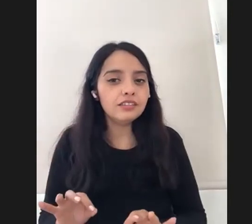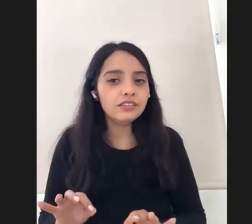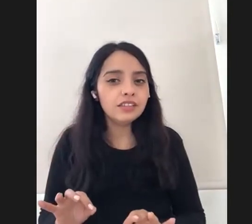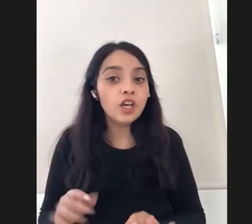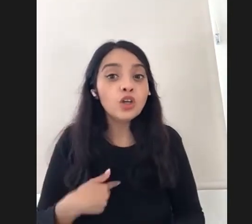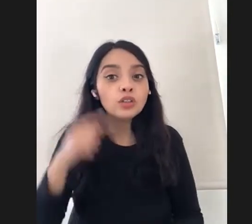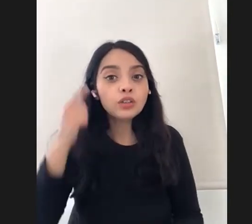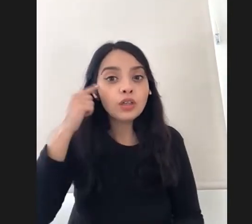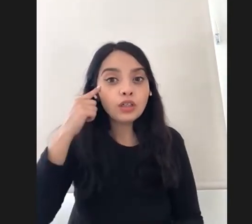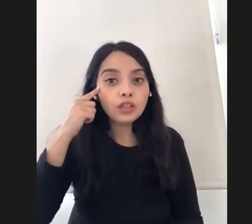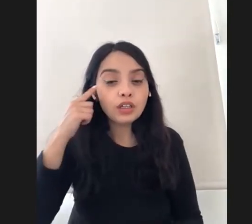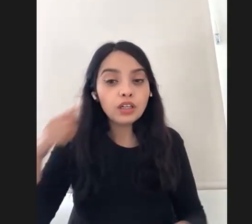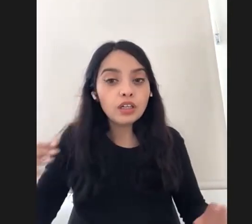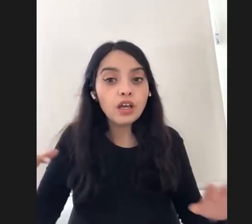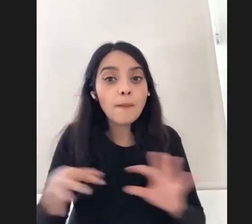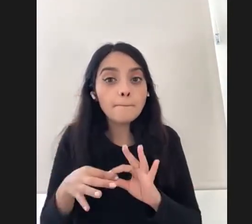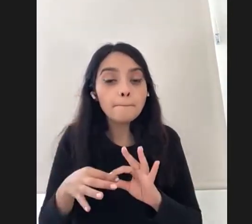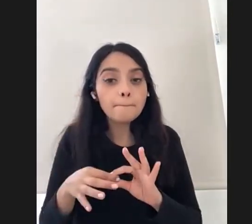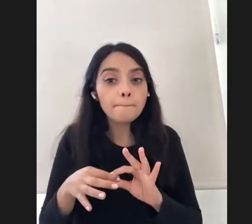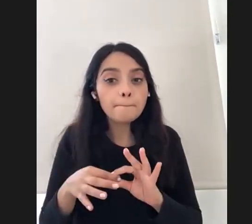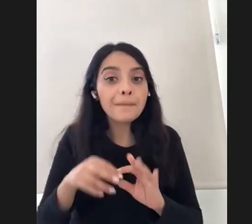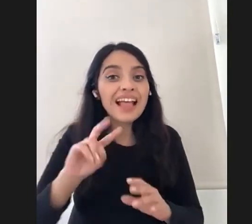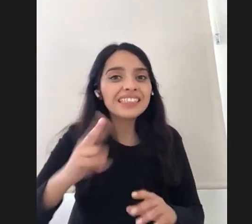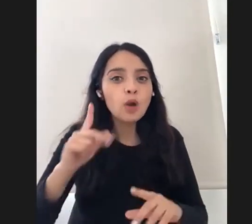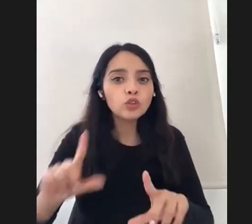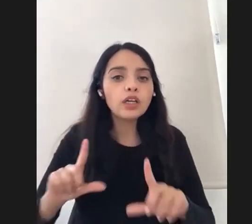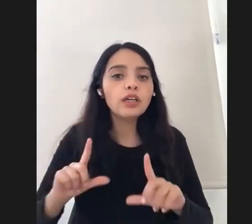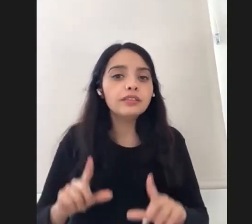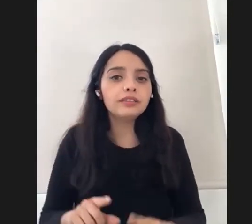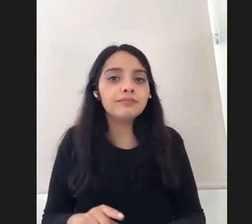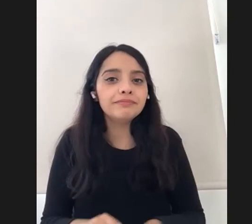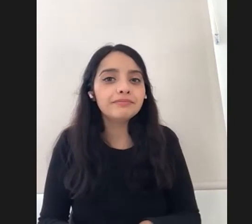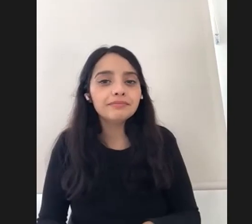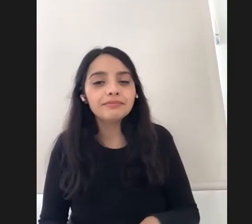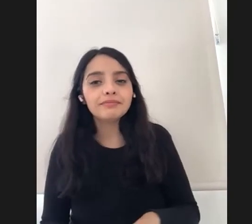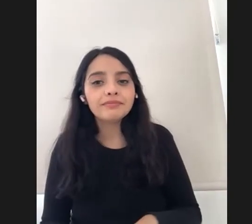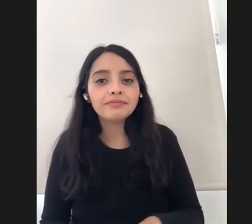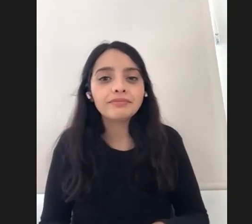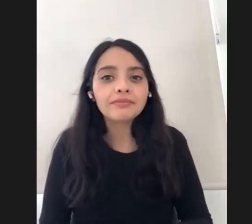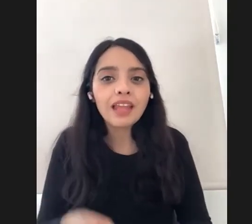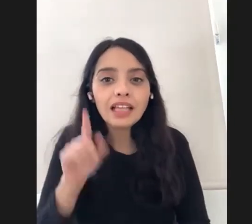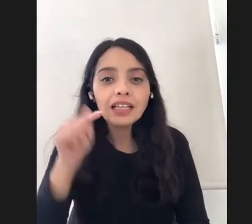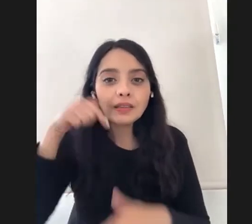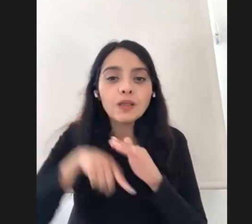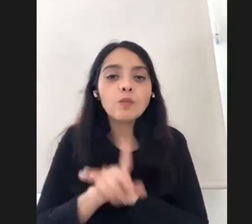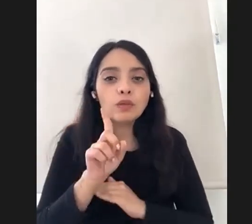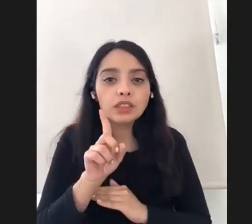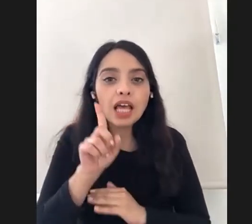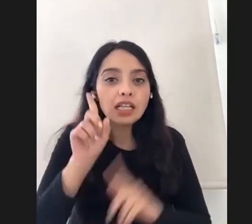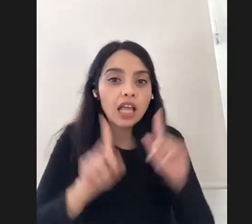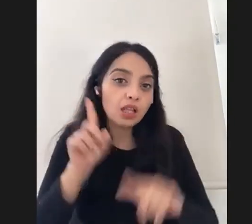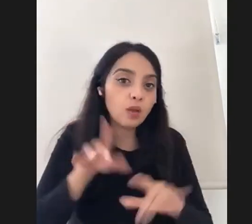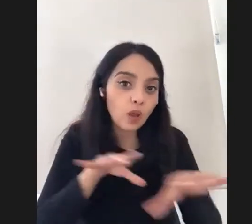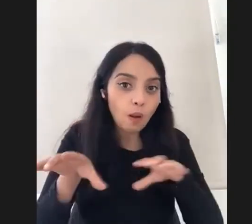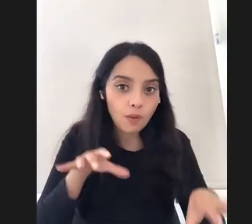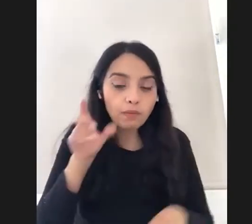un poco más a un grado de una especialización, de cual se profundice más en ciertos elementos, ciertos conceptos, en